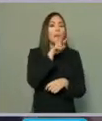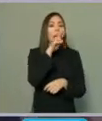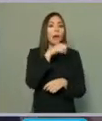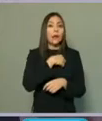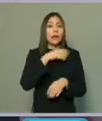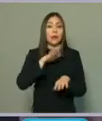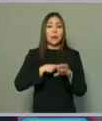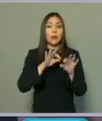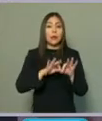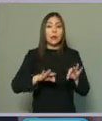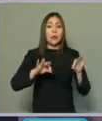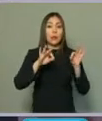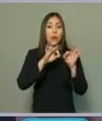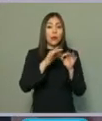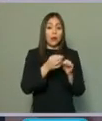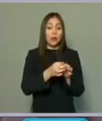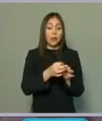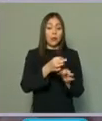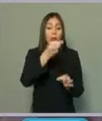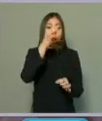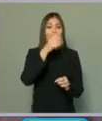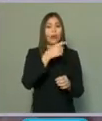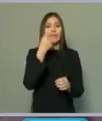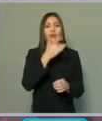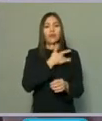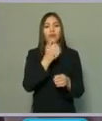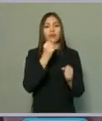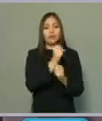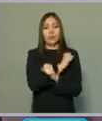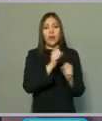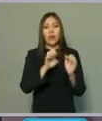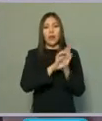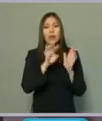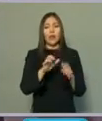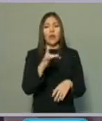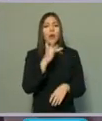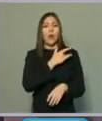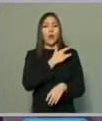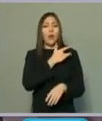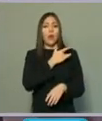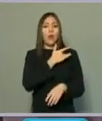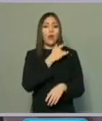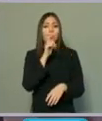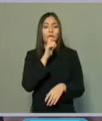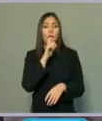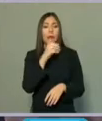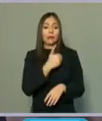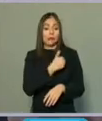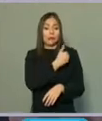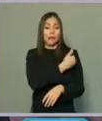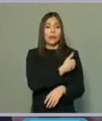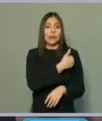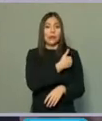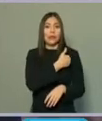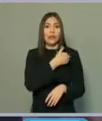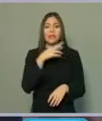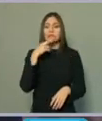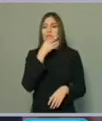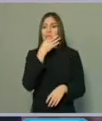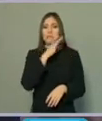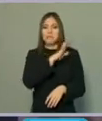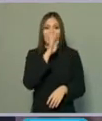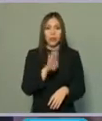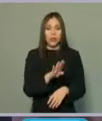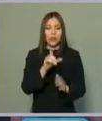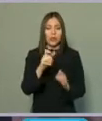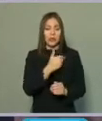coronarias, el infarto va a ser muy grande. Si es del lado izquierdo del corazón, que generalmente son mortales en poco tiempo, ¿no? Pero lo que es